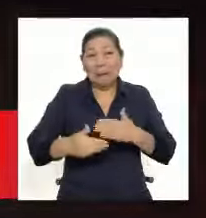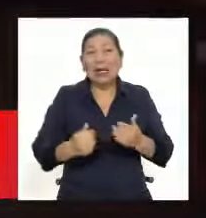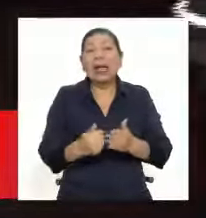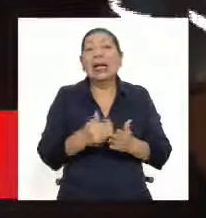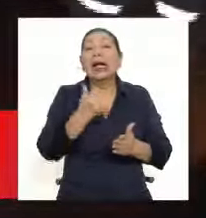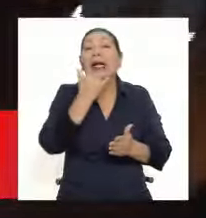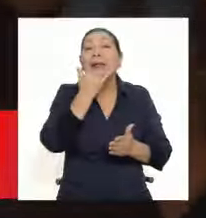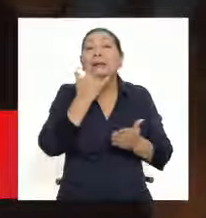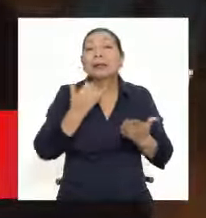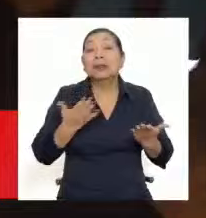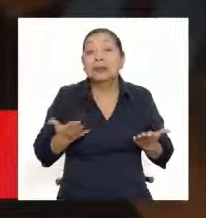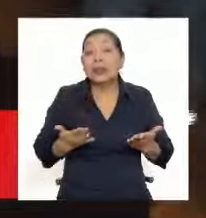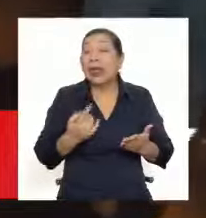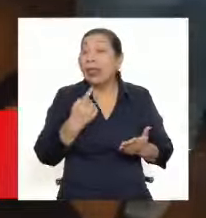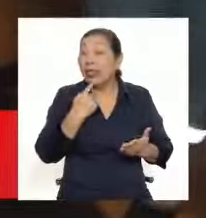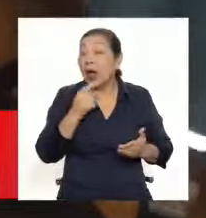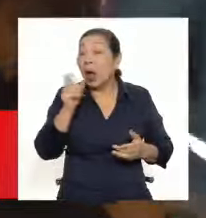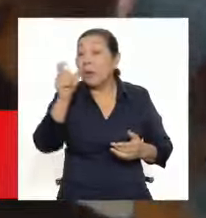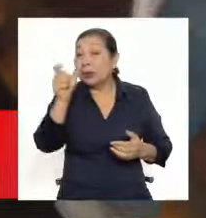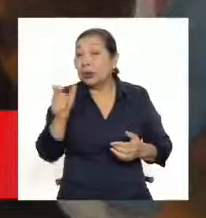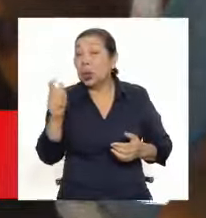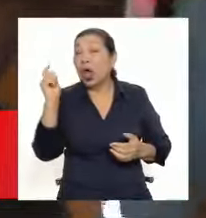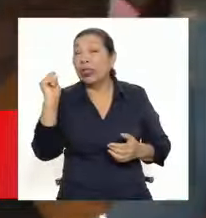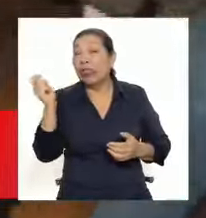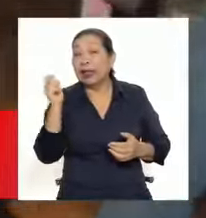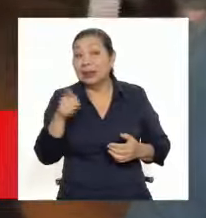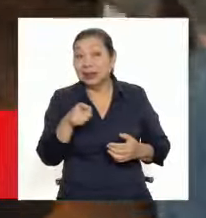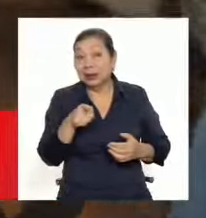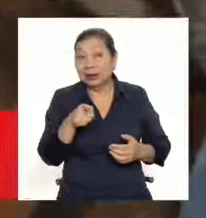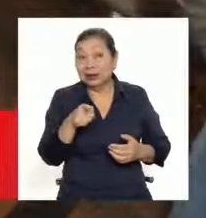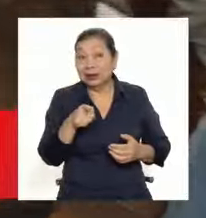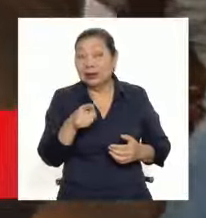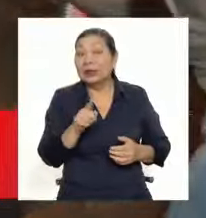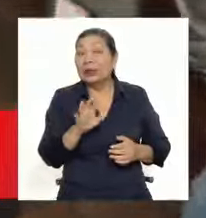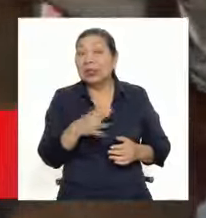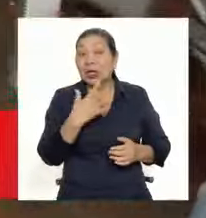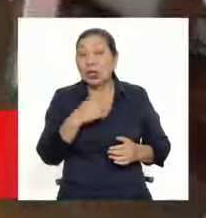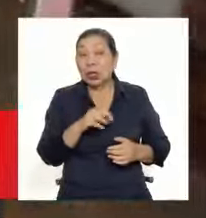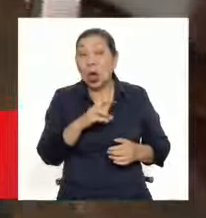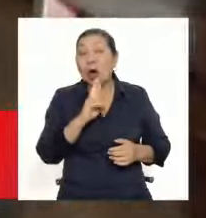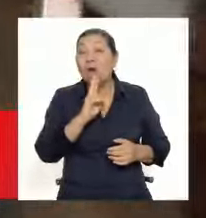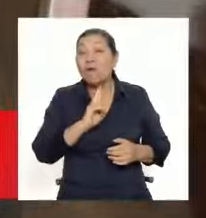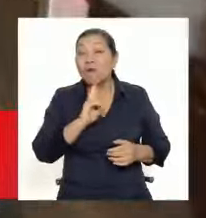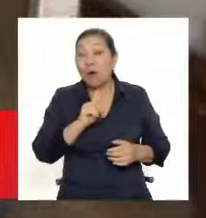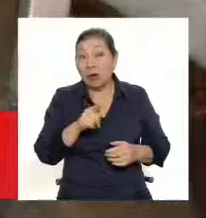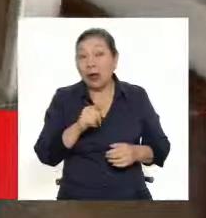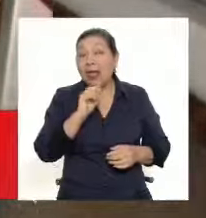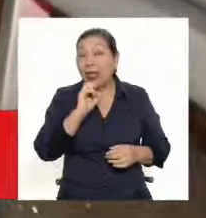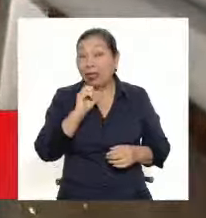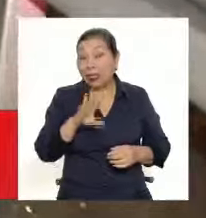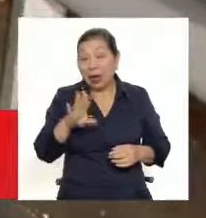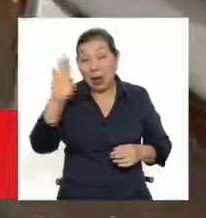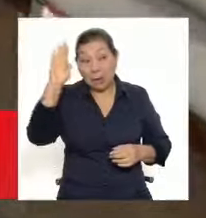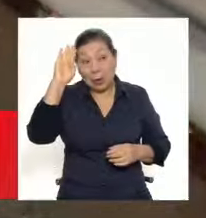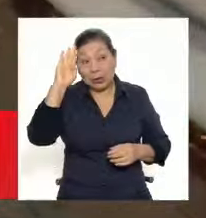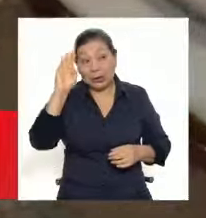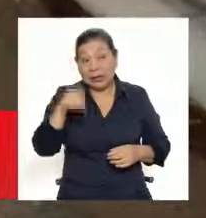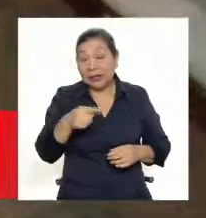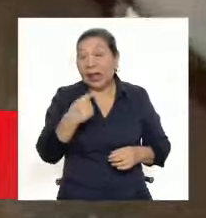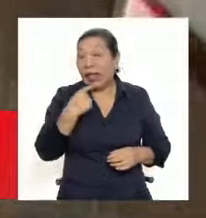que habría sucedido? Según algunos testigos, el conductor de esta camioneta de color rojo, la versión que ha dado a la Policía Nacional, a